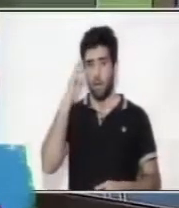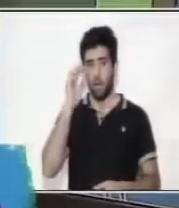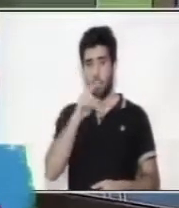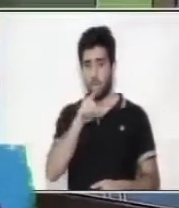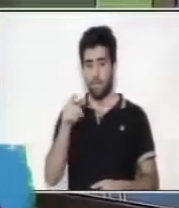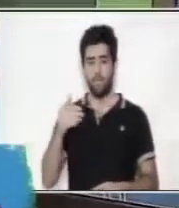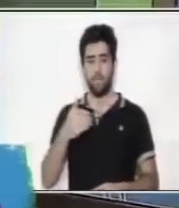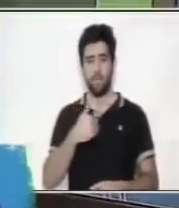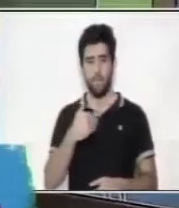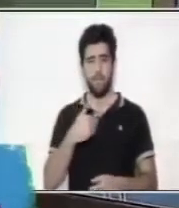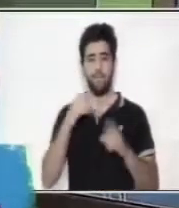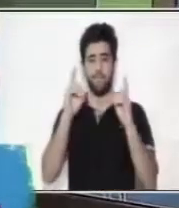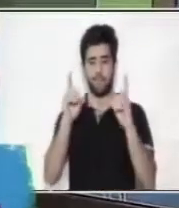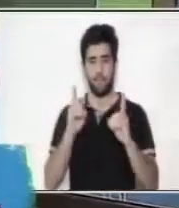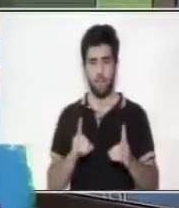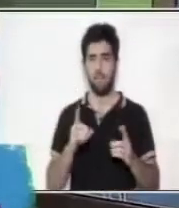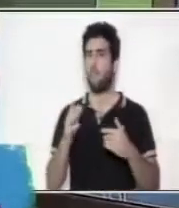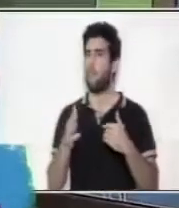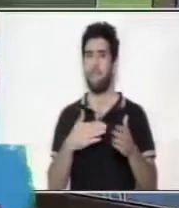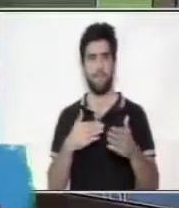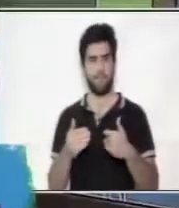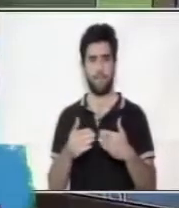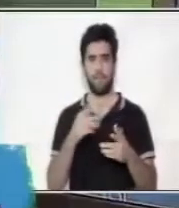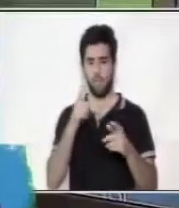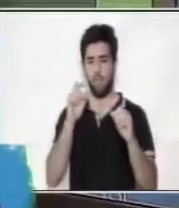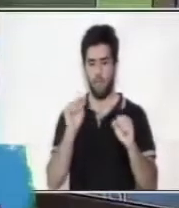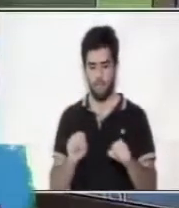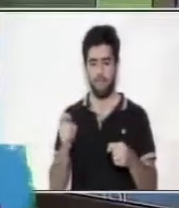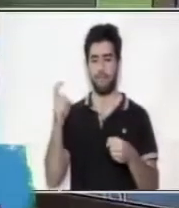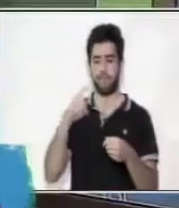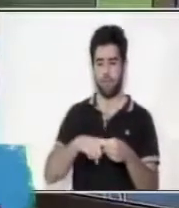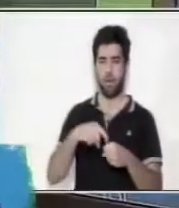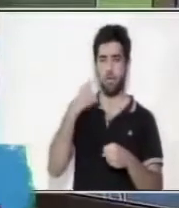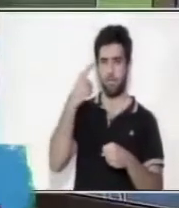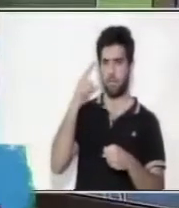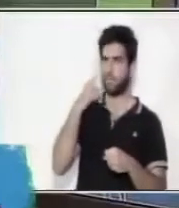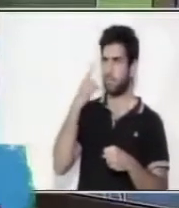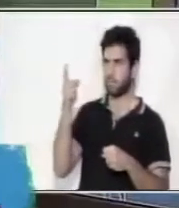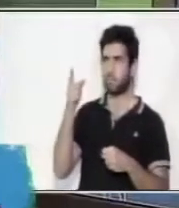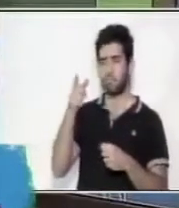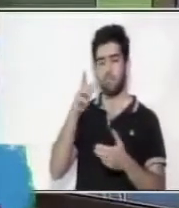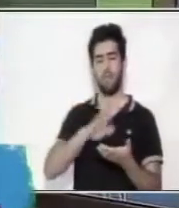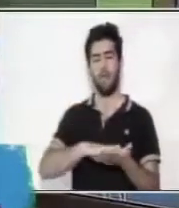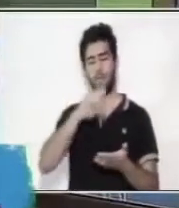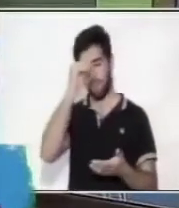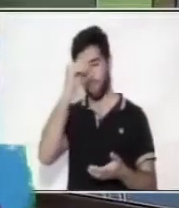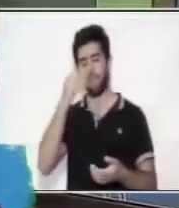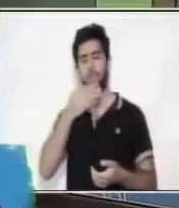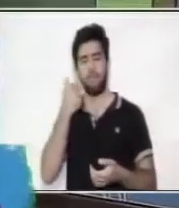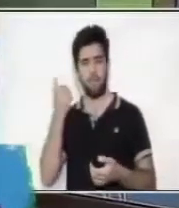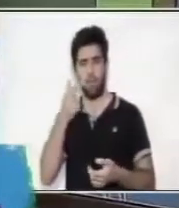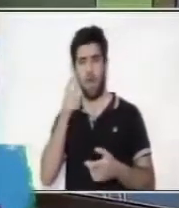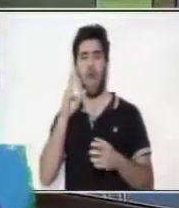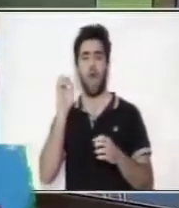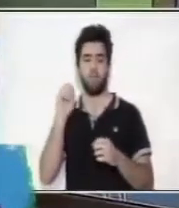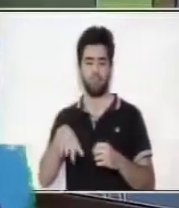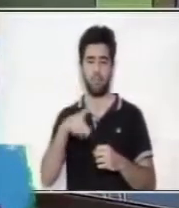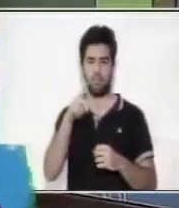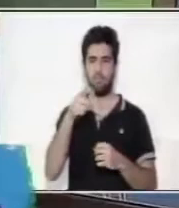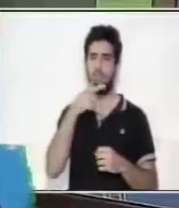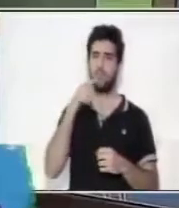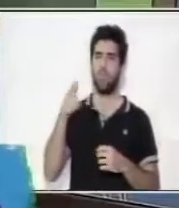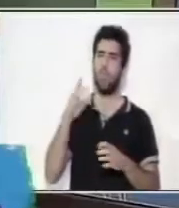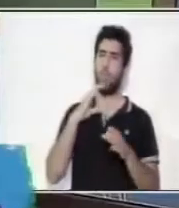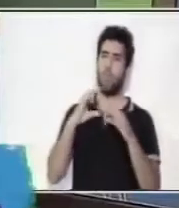con discapacidad, este tema les ayudará a ejercitar habilidades y destrezas como la atención, la memoria y la habilidad